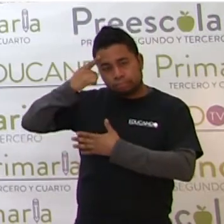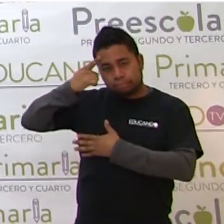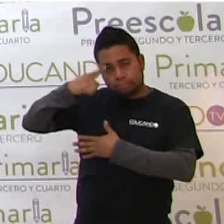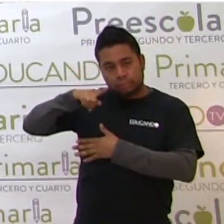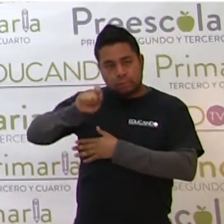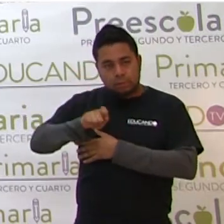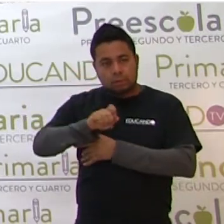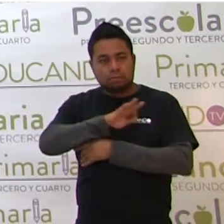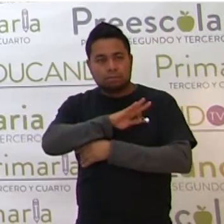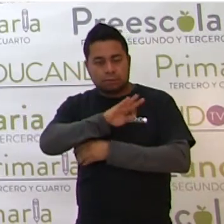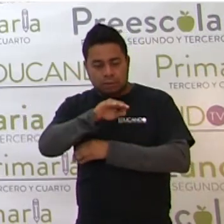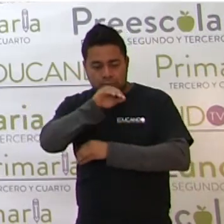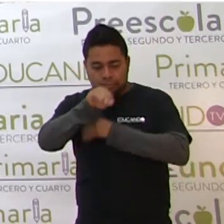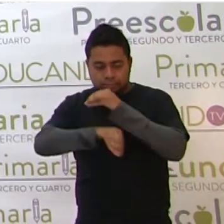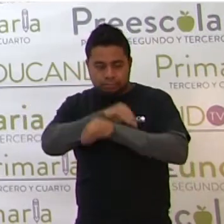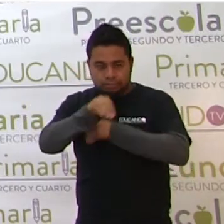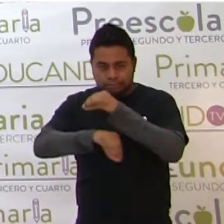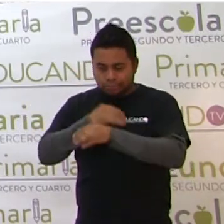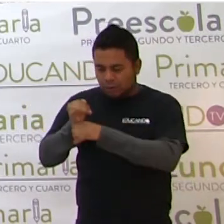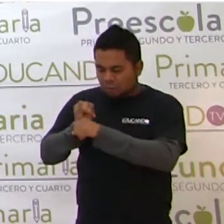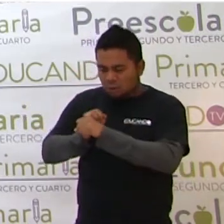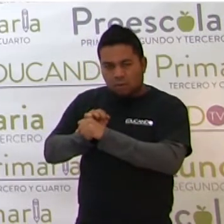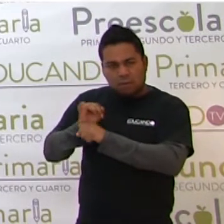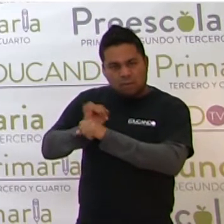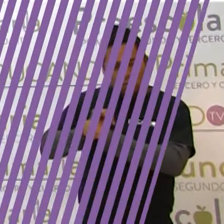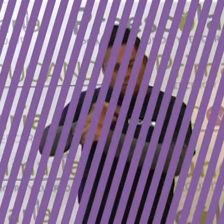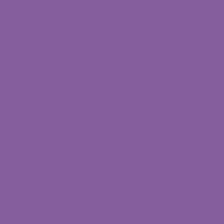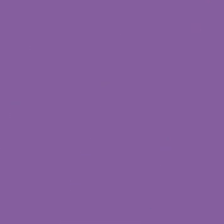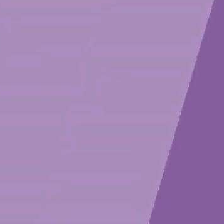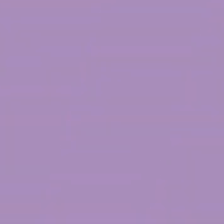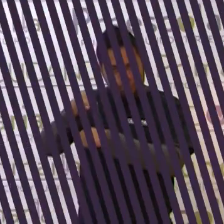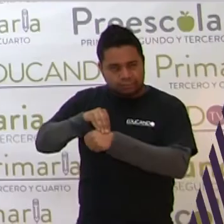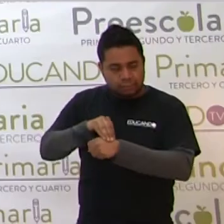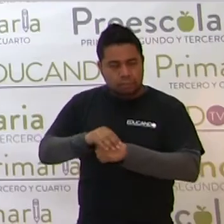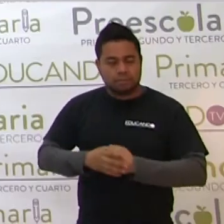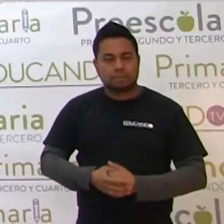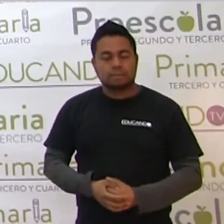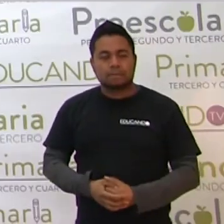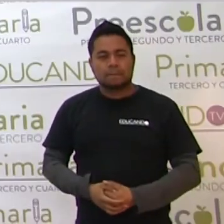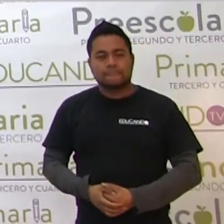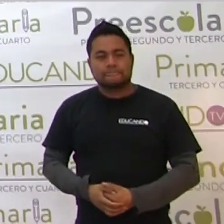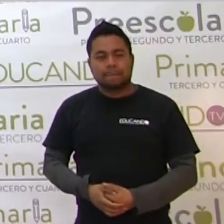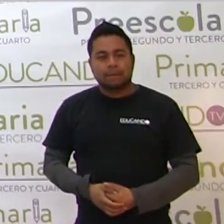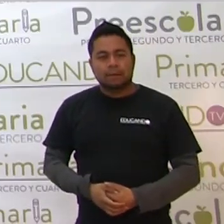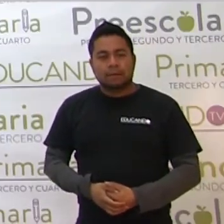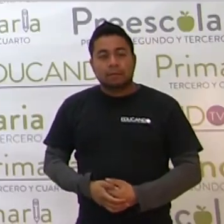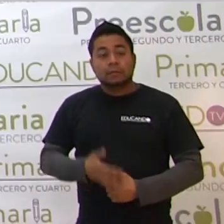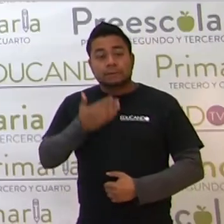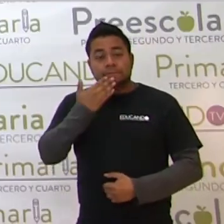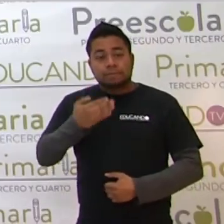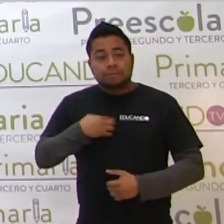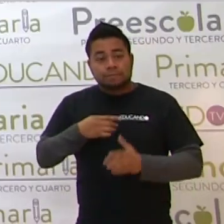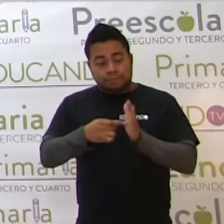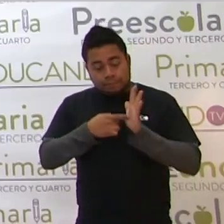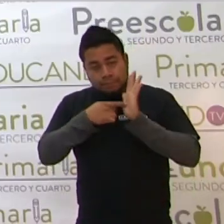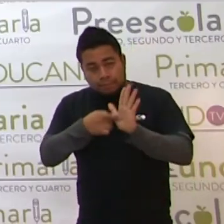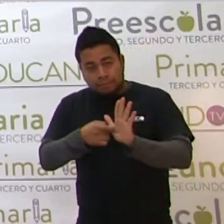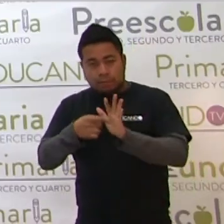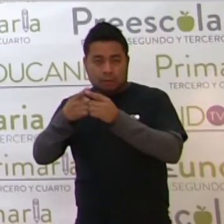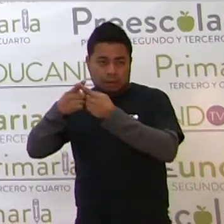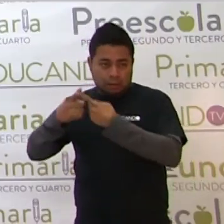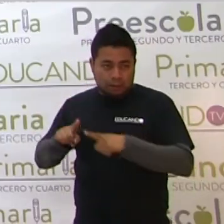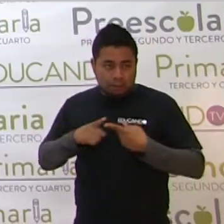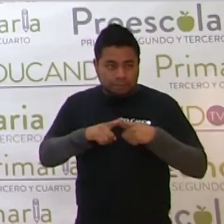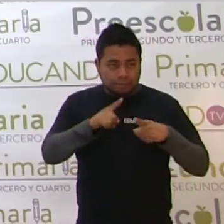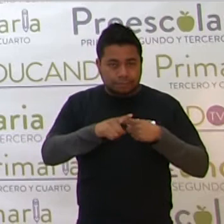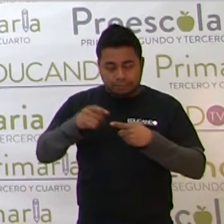ir concretando nuestra información. Bueno, aquí te tengo entonces diferentes partes que vamos